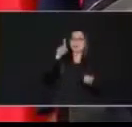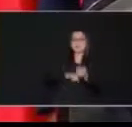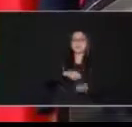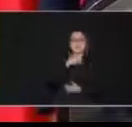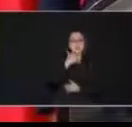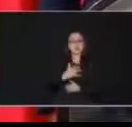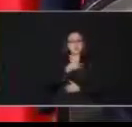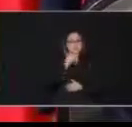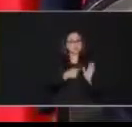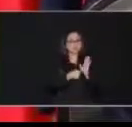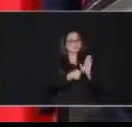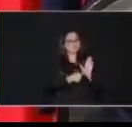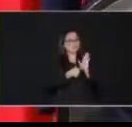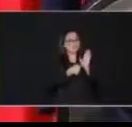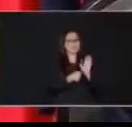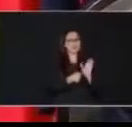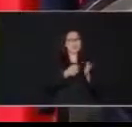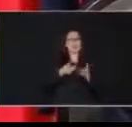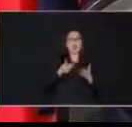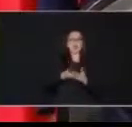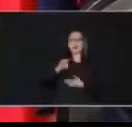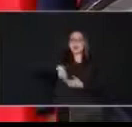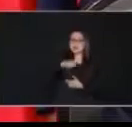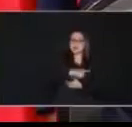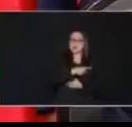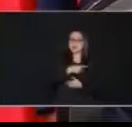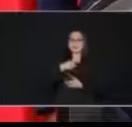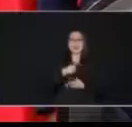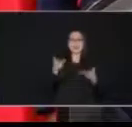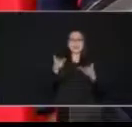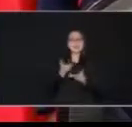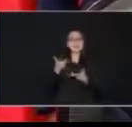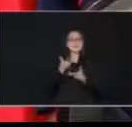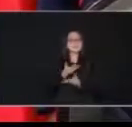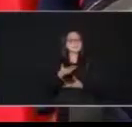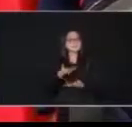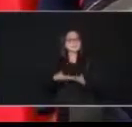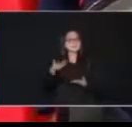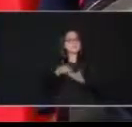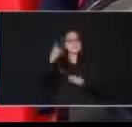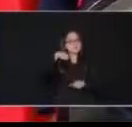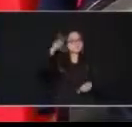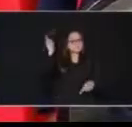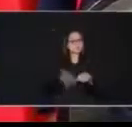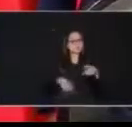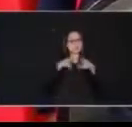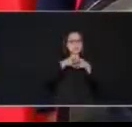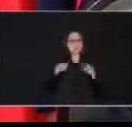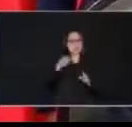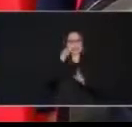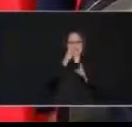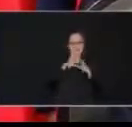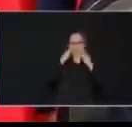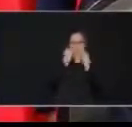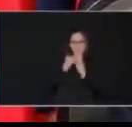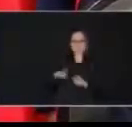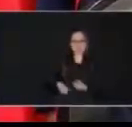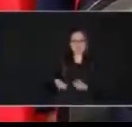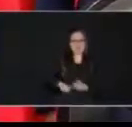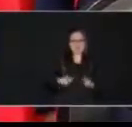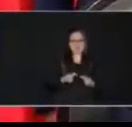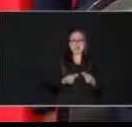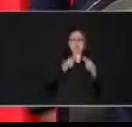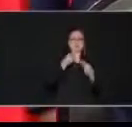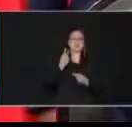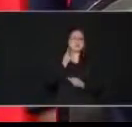el 2021, los ciudadanos van a estar expectantes. Yo ayer sí vi una situación de esperanza, una